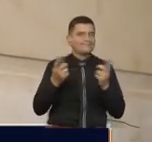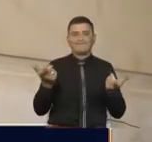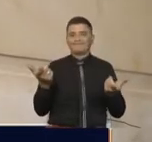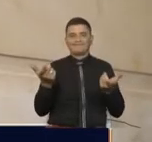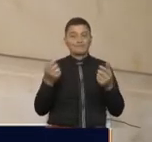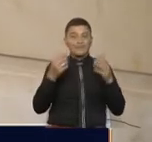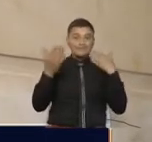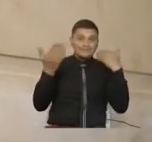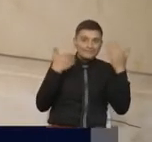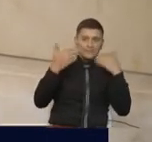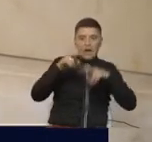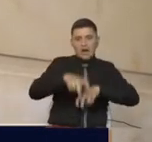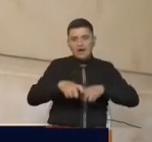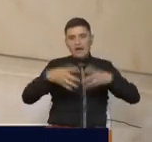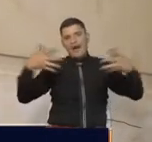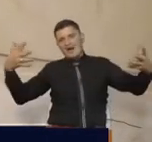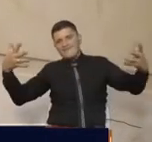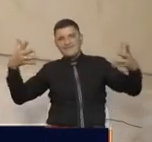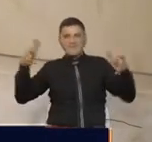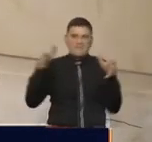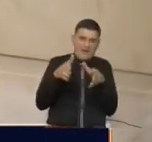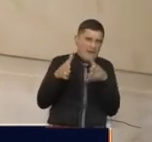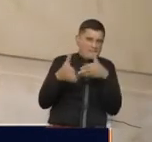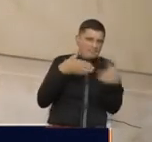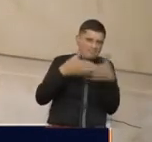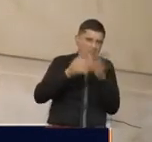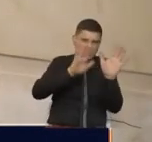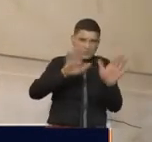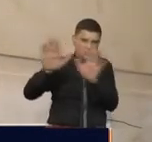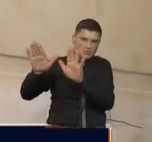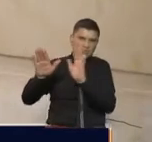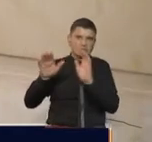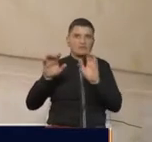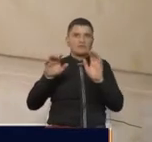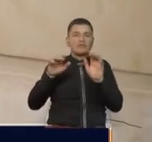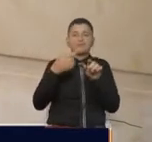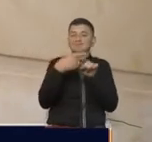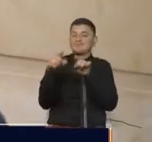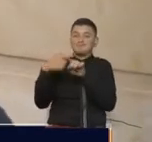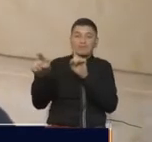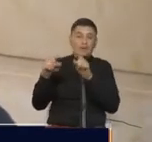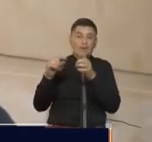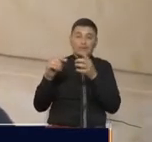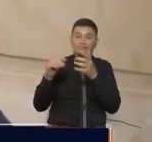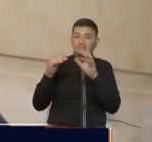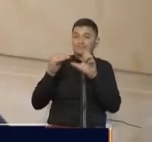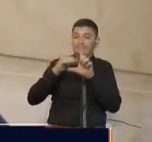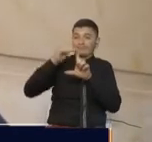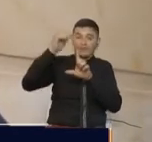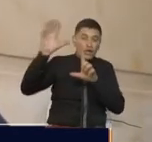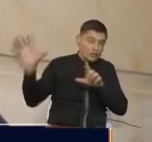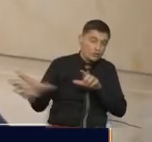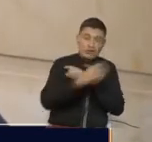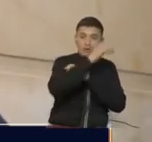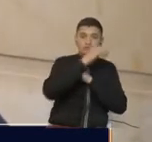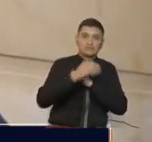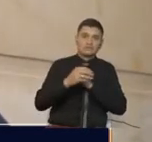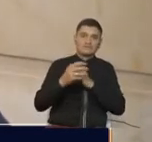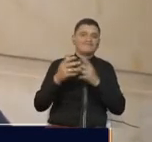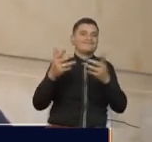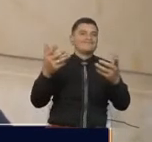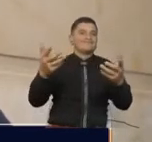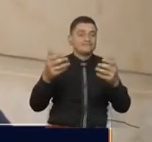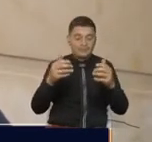campesinos, grandes, pequeños, medianos, de todas las estirpes. Y entonces